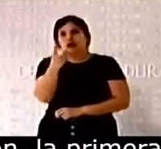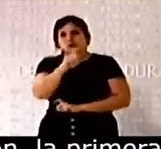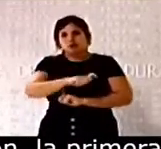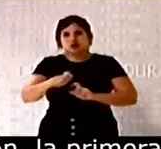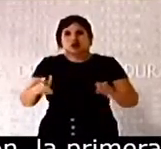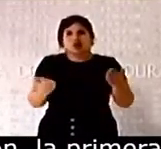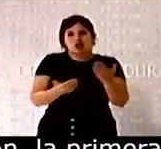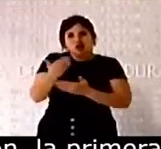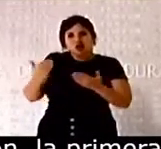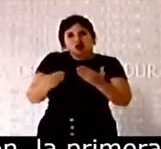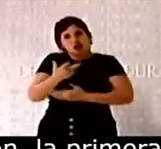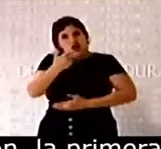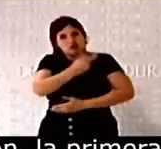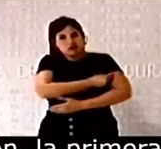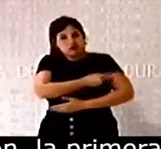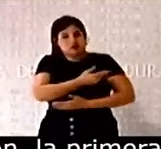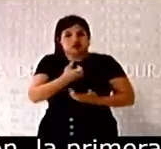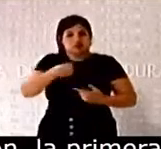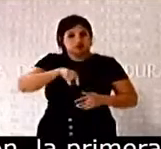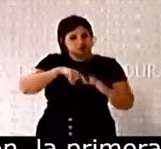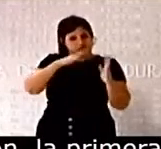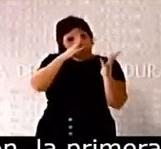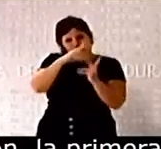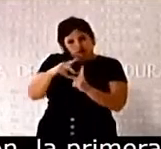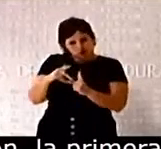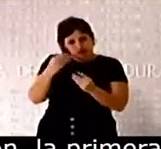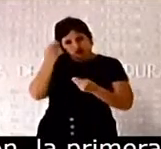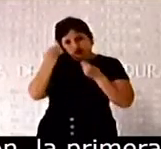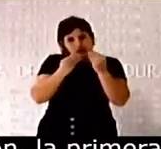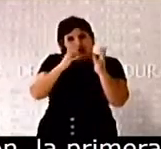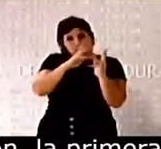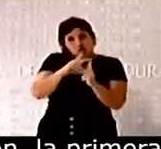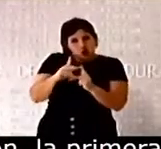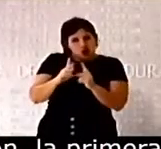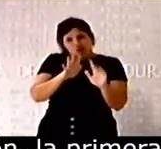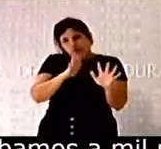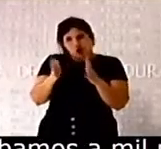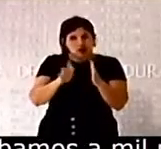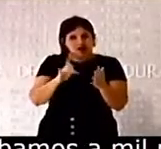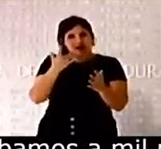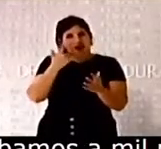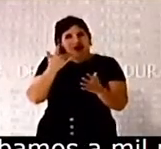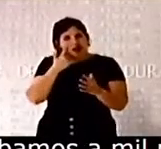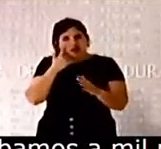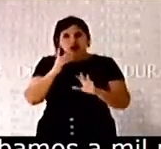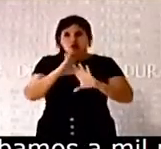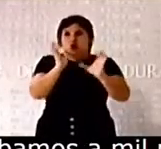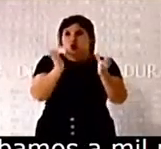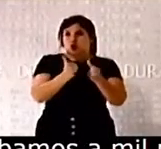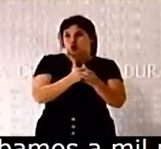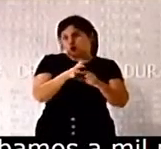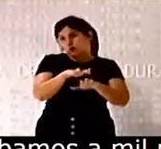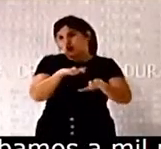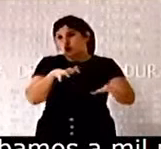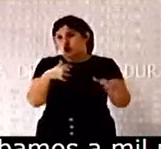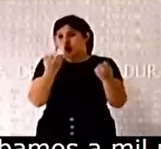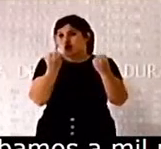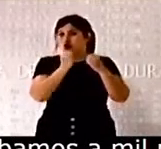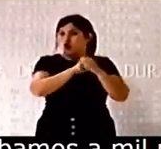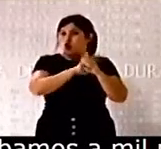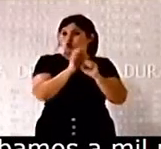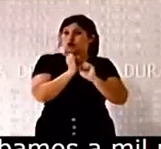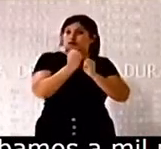a tener una predicción de cuándo íbamos a terminar o cuándo íbamos a alcanzar la inmunidad de grupo para el